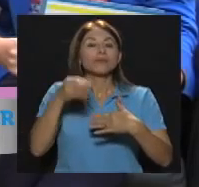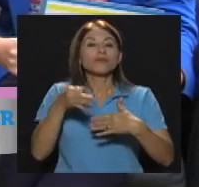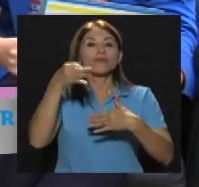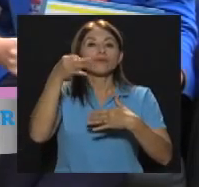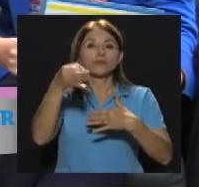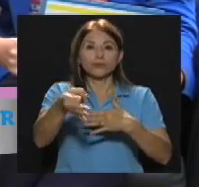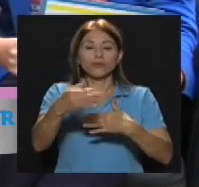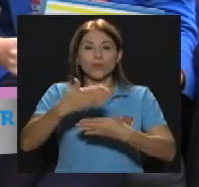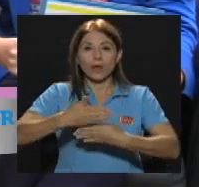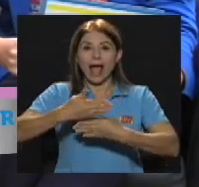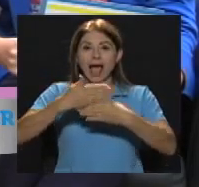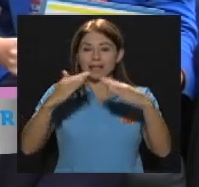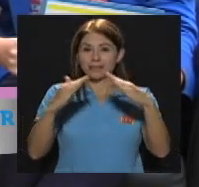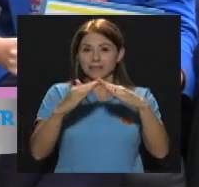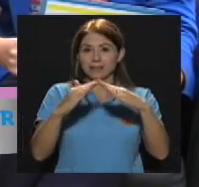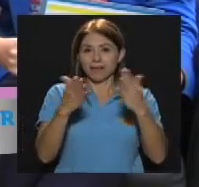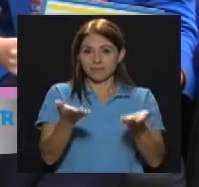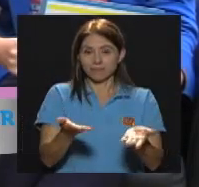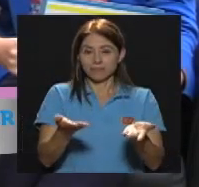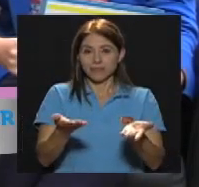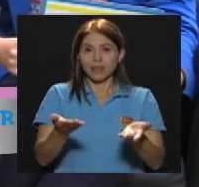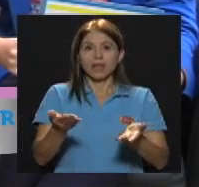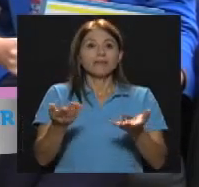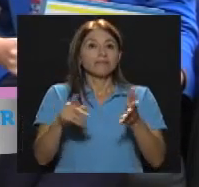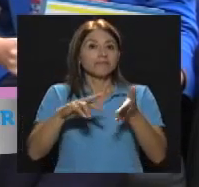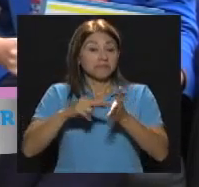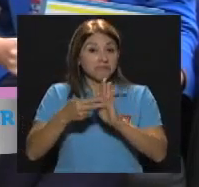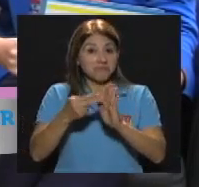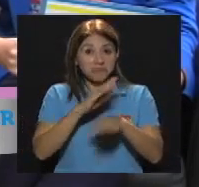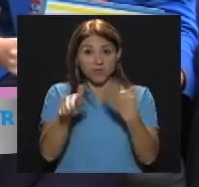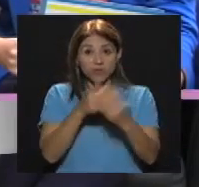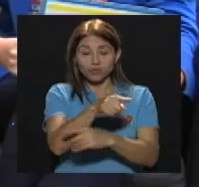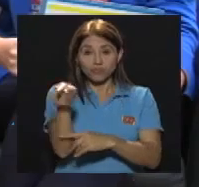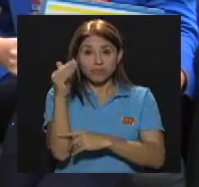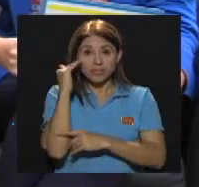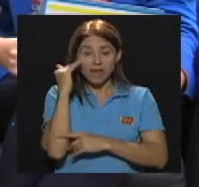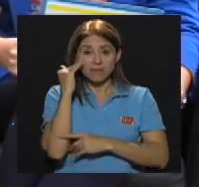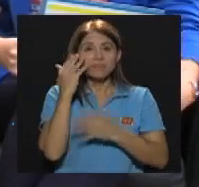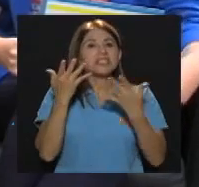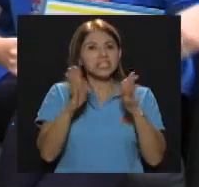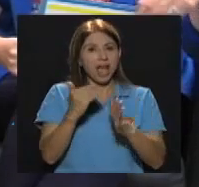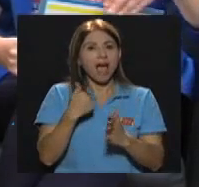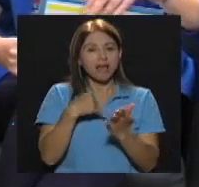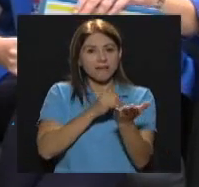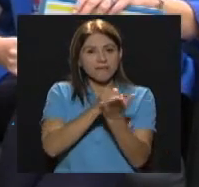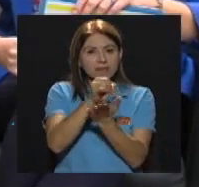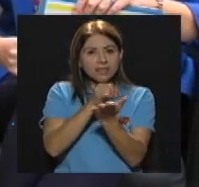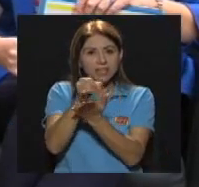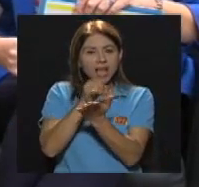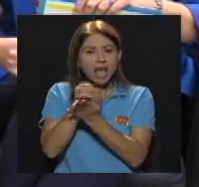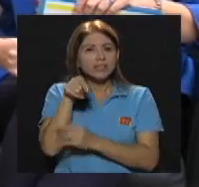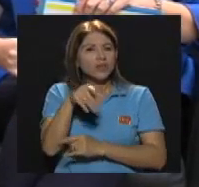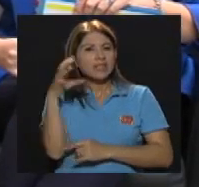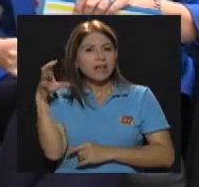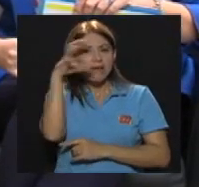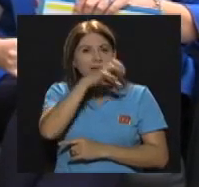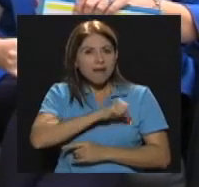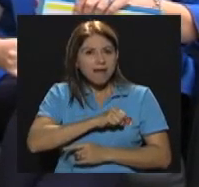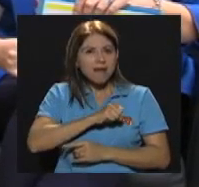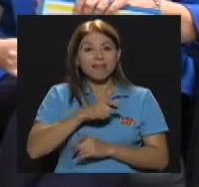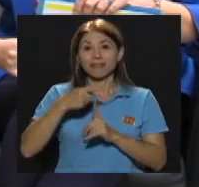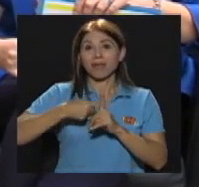¿verdad? Es decir, que sabiendo, todo el mundo sabe que, o todas las investigaciones nos llevan a que la temperatura